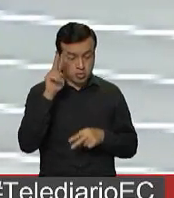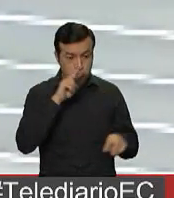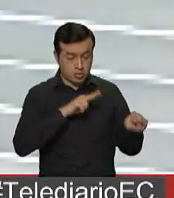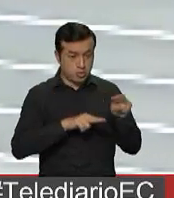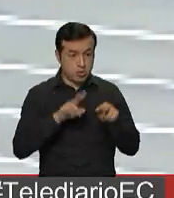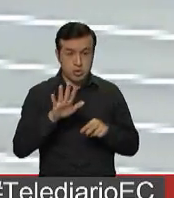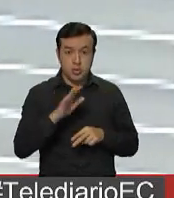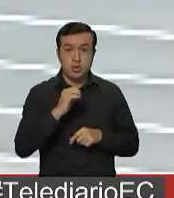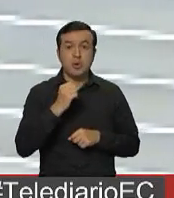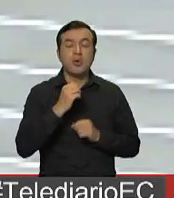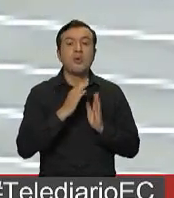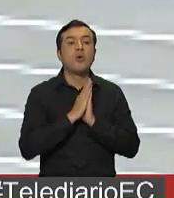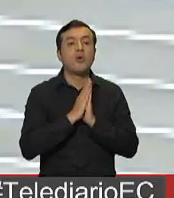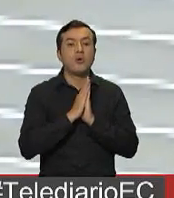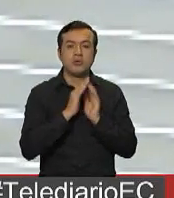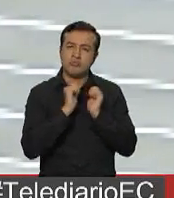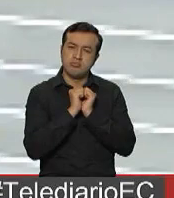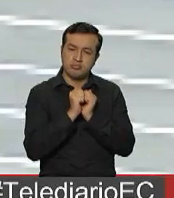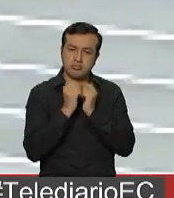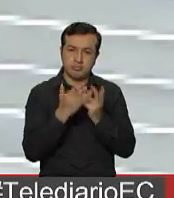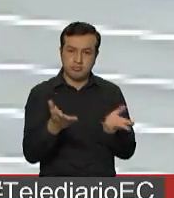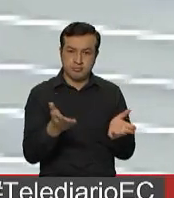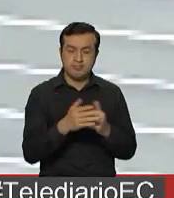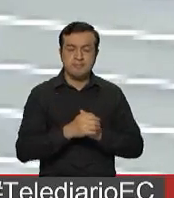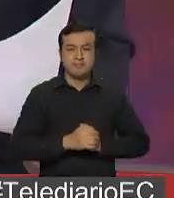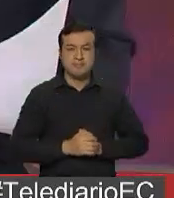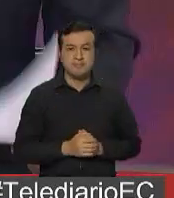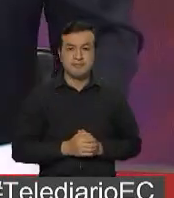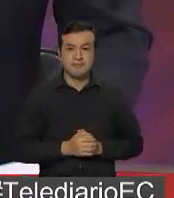Con nuestra oración acerquémonos a ellos.